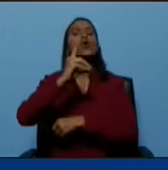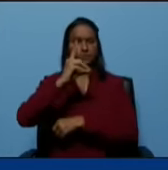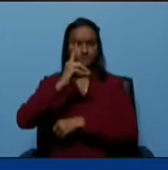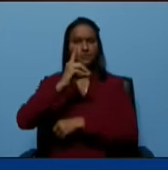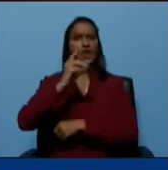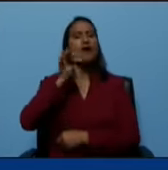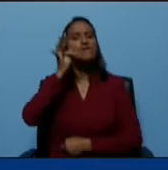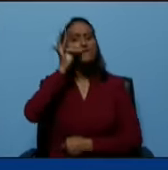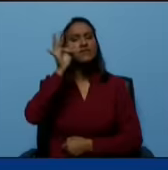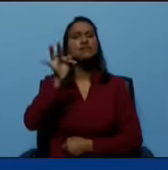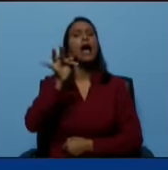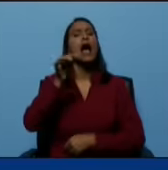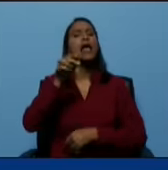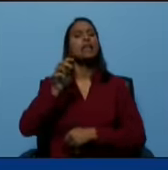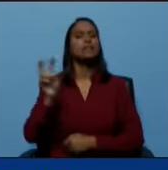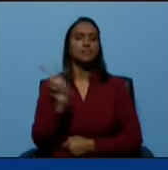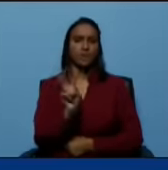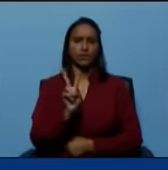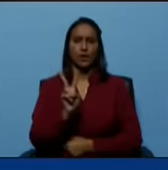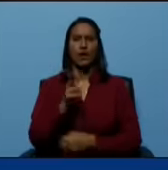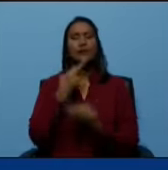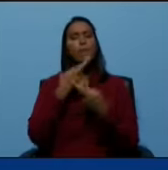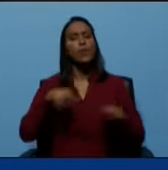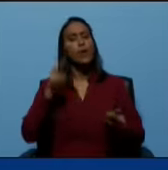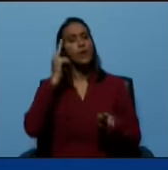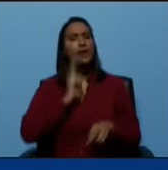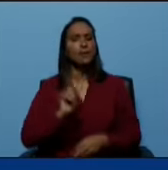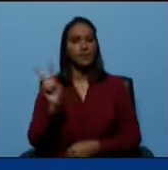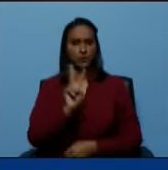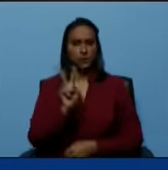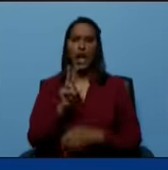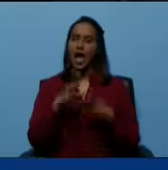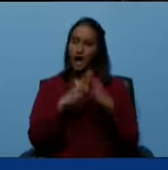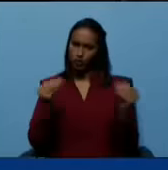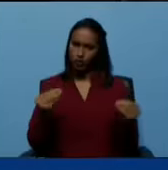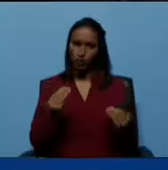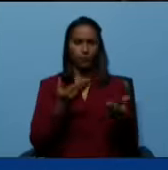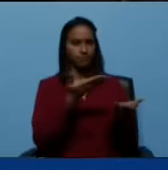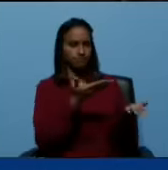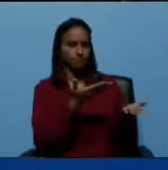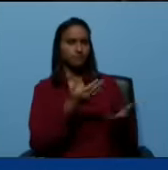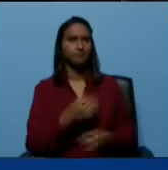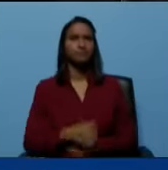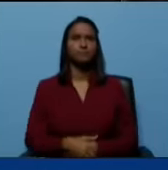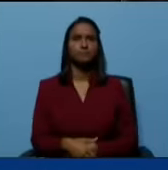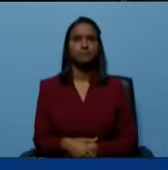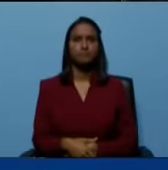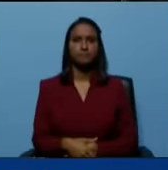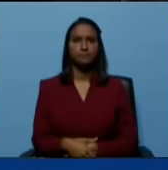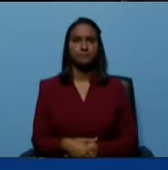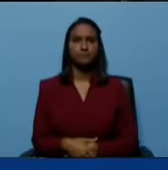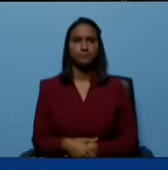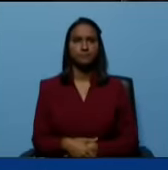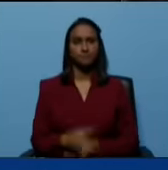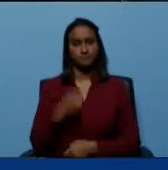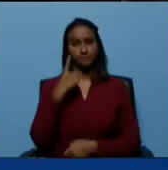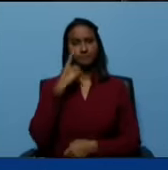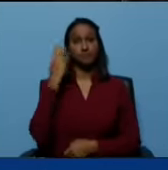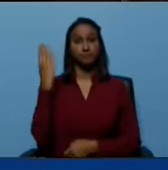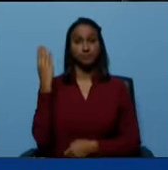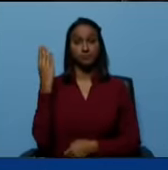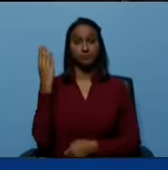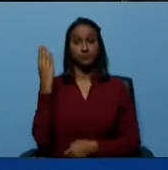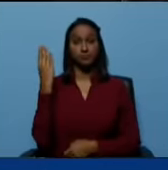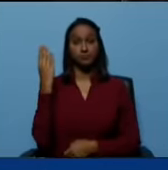República Bolivariana de Venezuela. Es todo, Presidenta. Imágenes de la comparecencia del presidente de la República Bolivariana